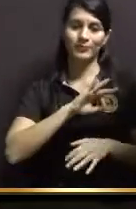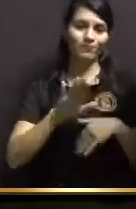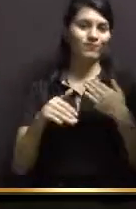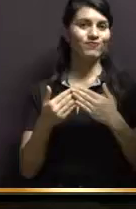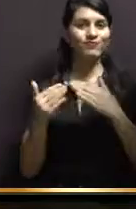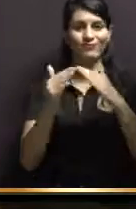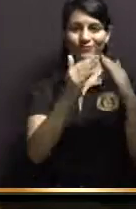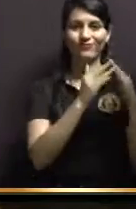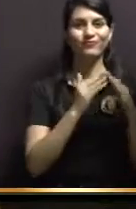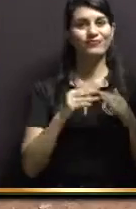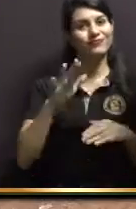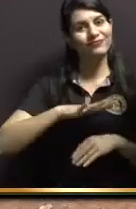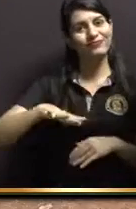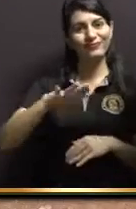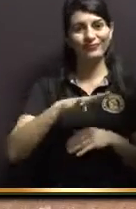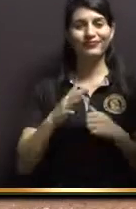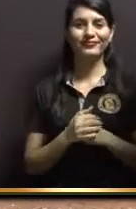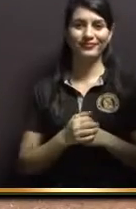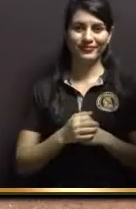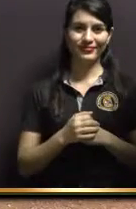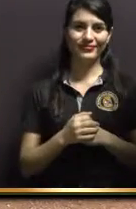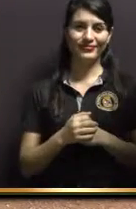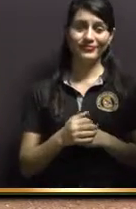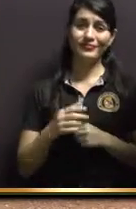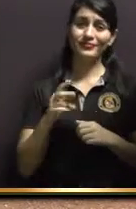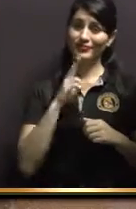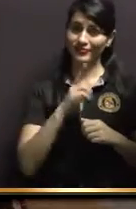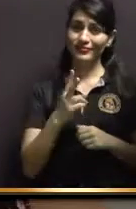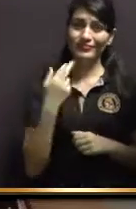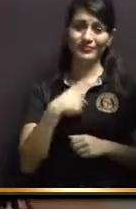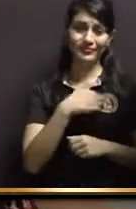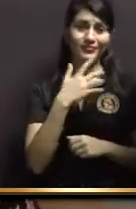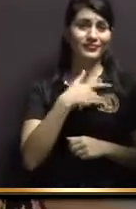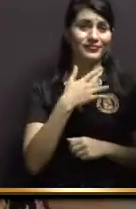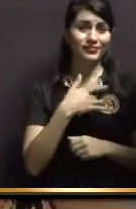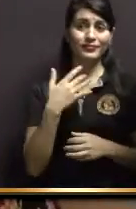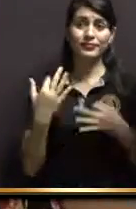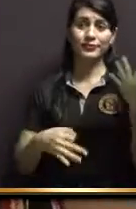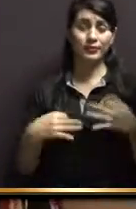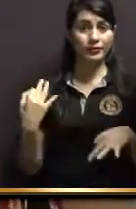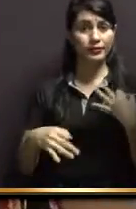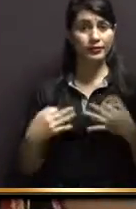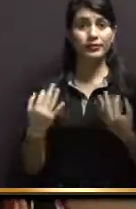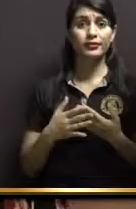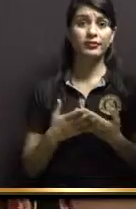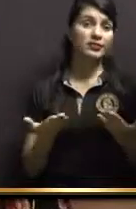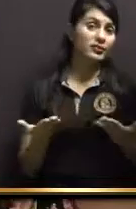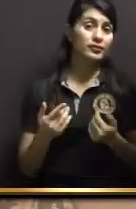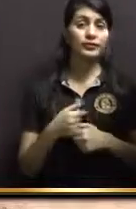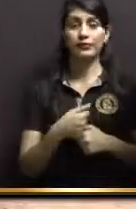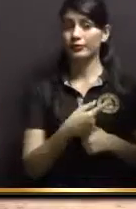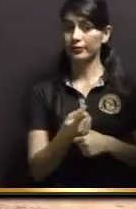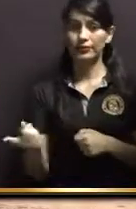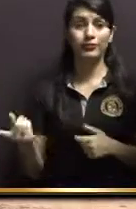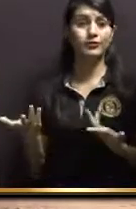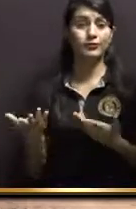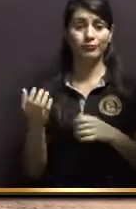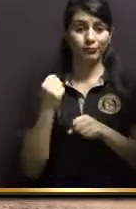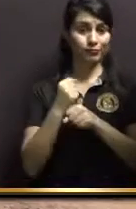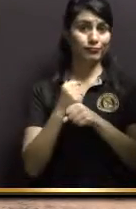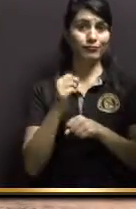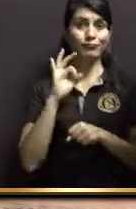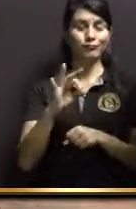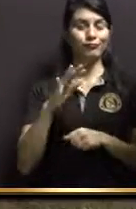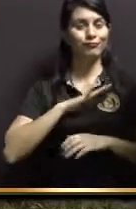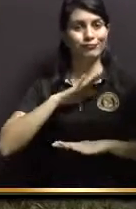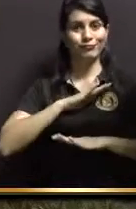de nosotros de aquí de la colonia 18 de noviembre. Sí, muy contenta con lo que hizo el alcalde y pues me siento satisfecha de que estemos